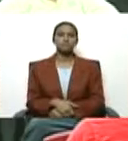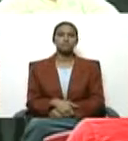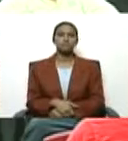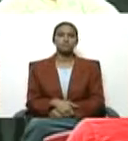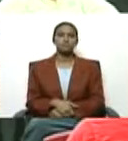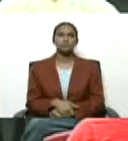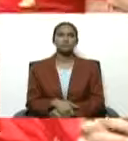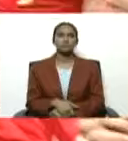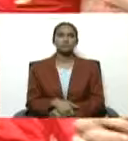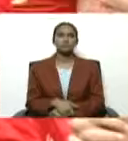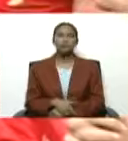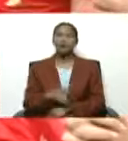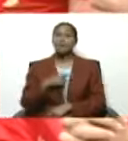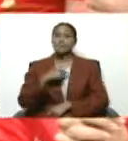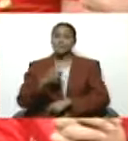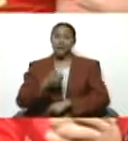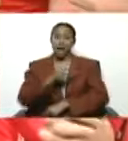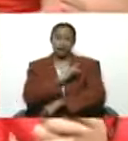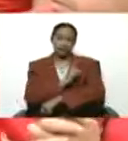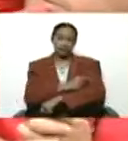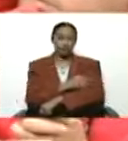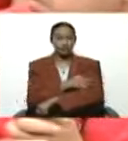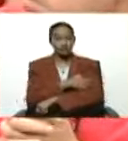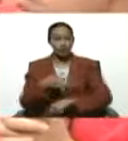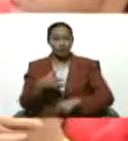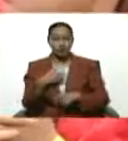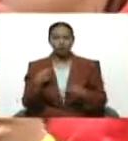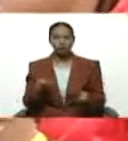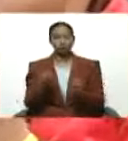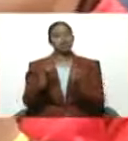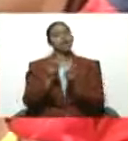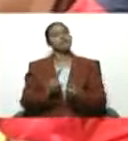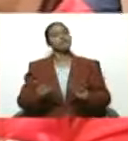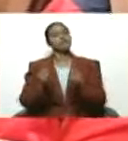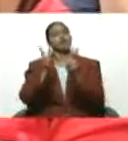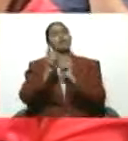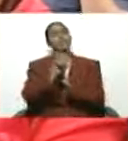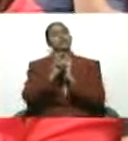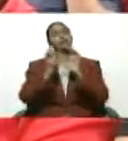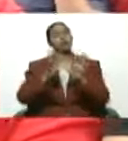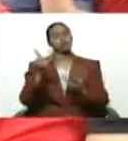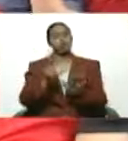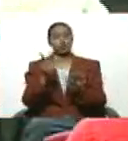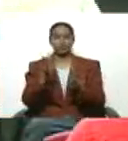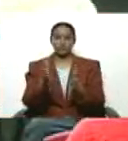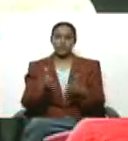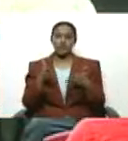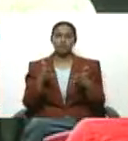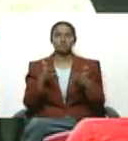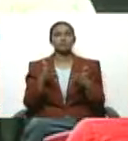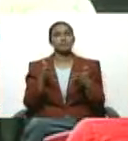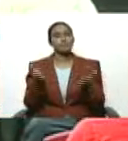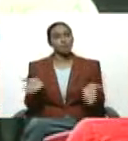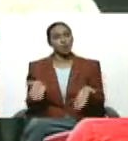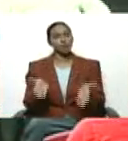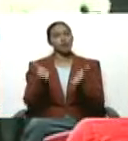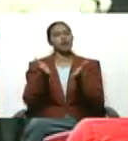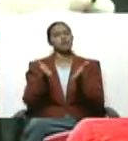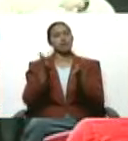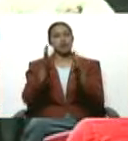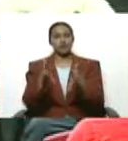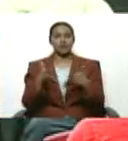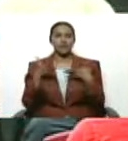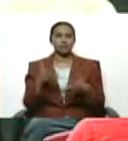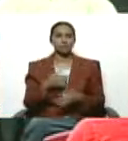a hacerla cada día más fuerte, que nos lleve a la victoria el 28 de julio. Motivar para triunfar. Y la tercera, que es